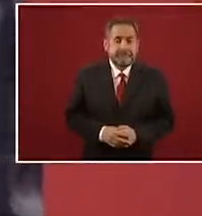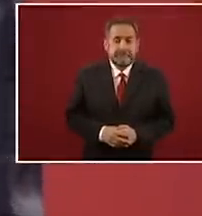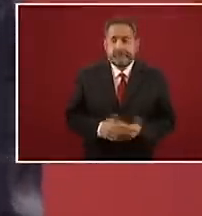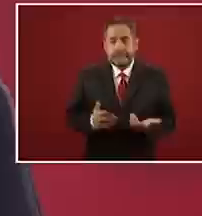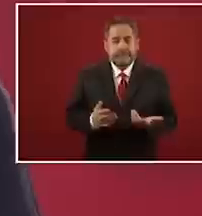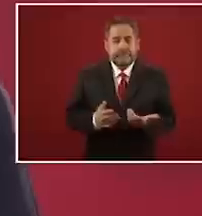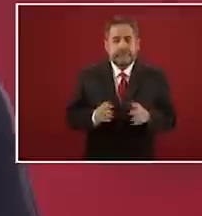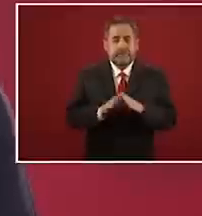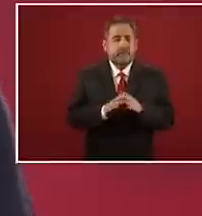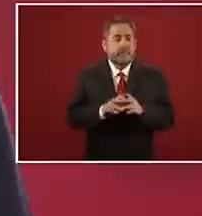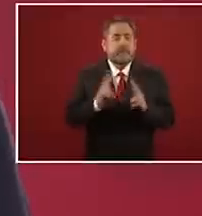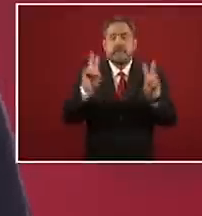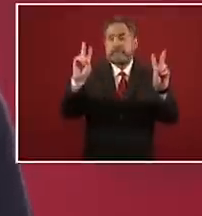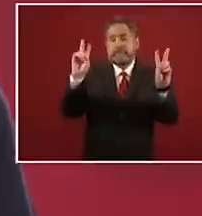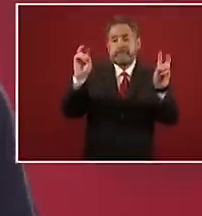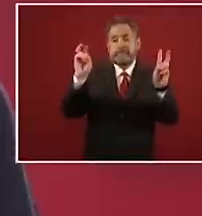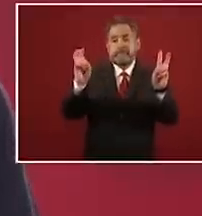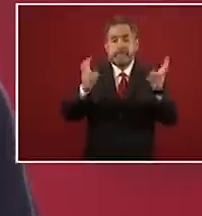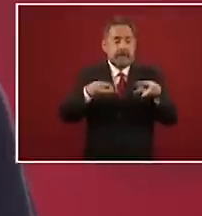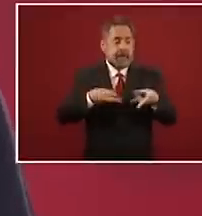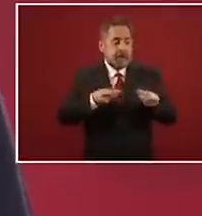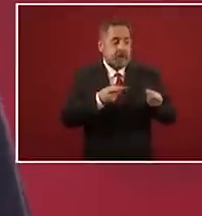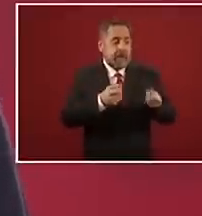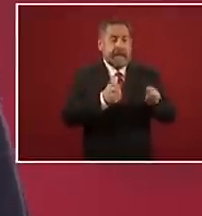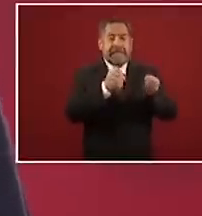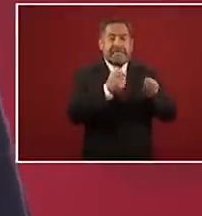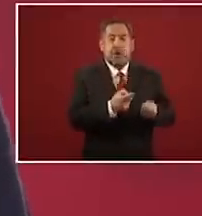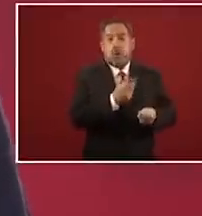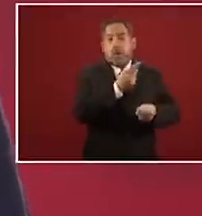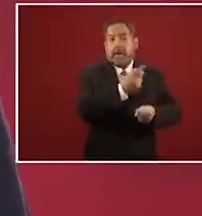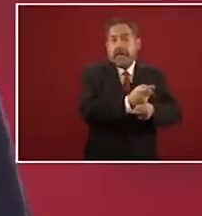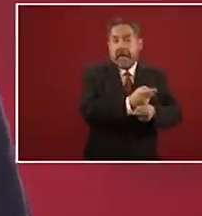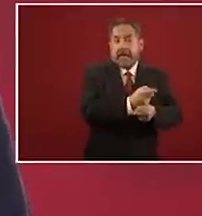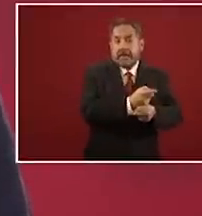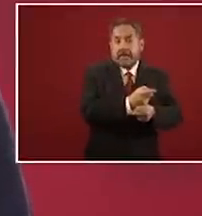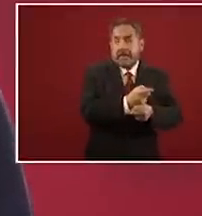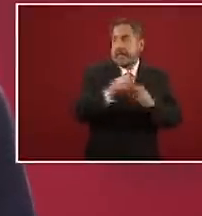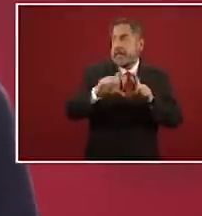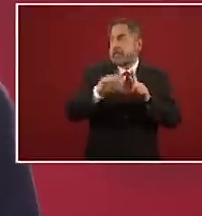se consideraban gastos de seguridad nacional,